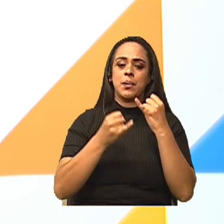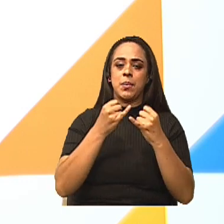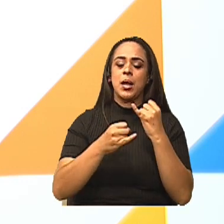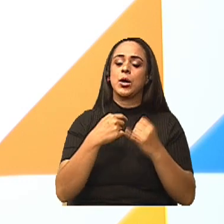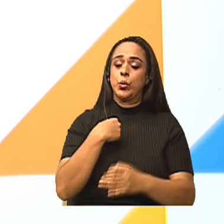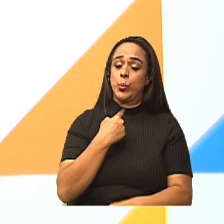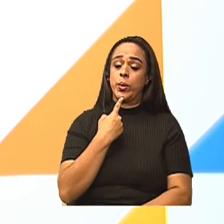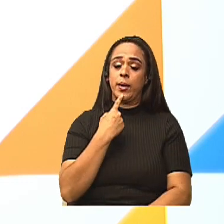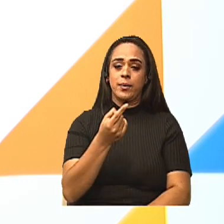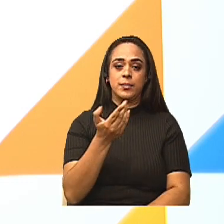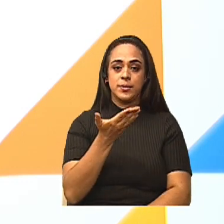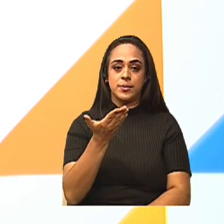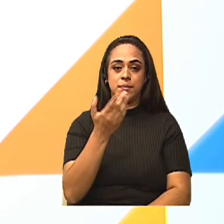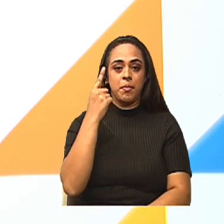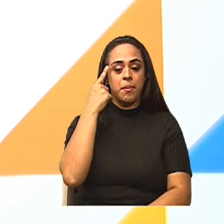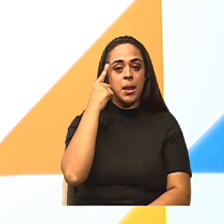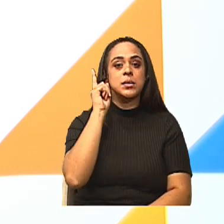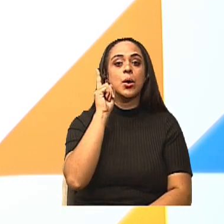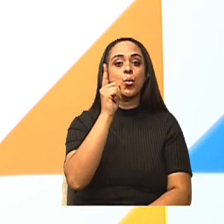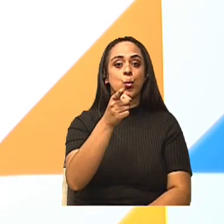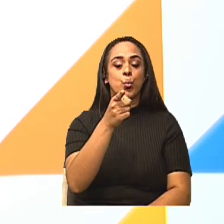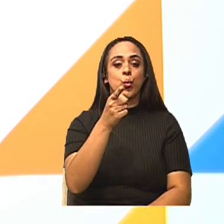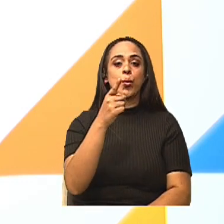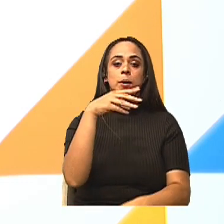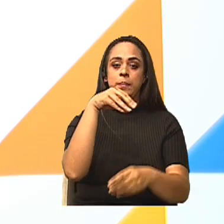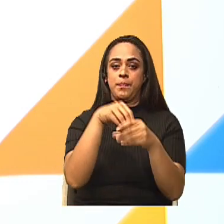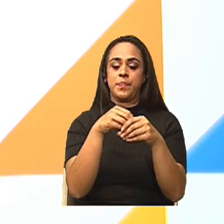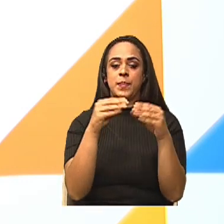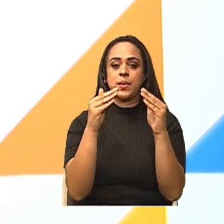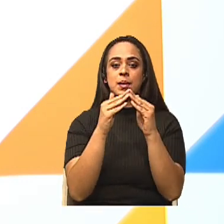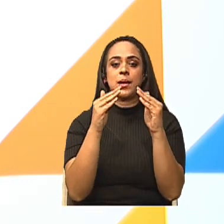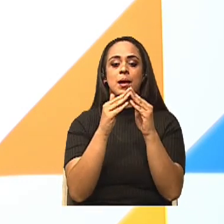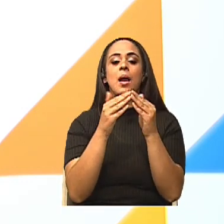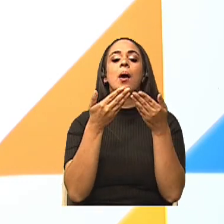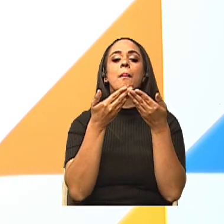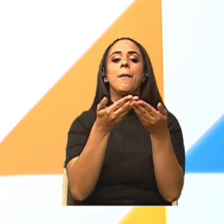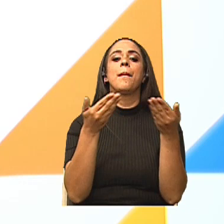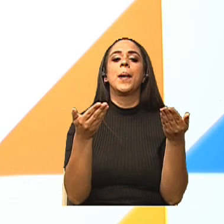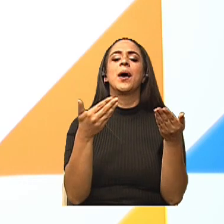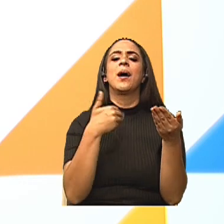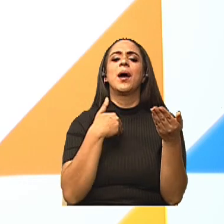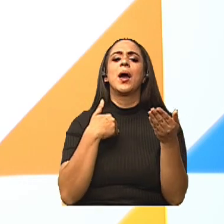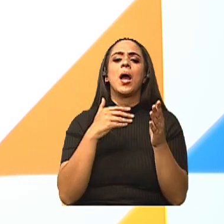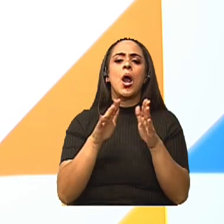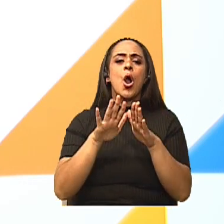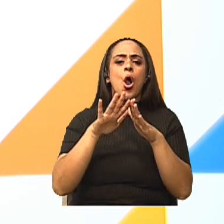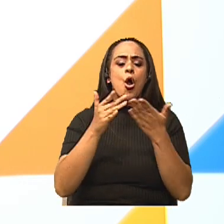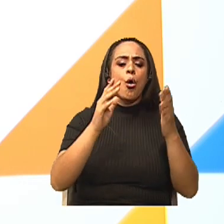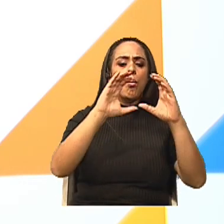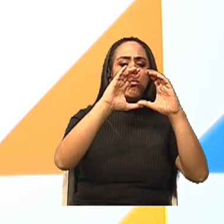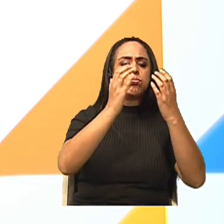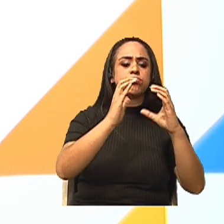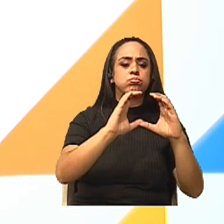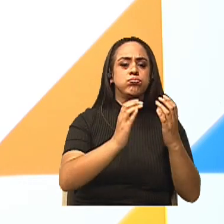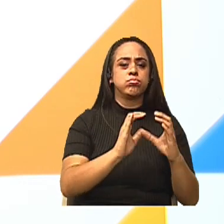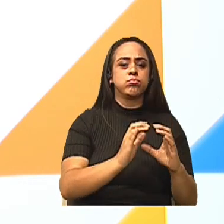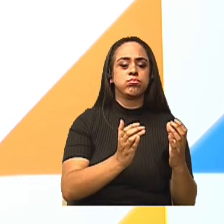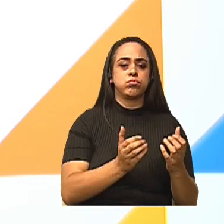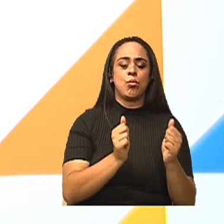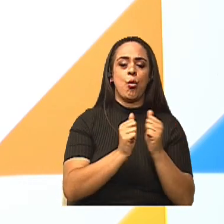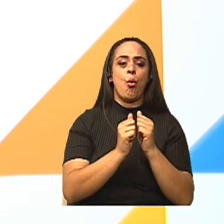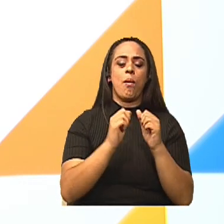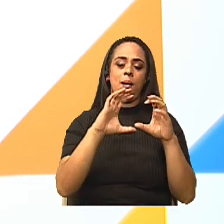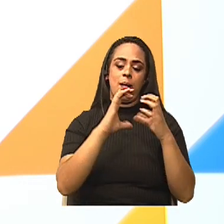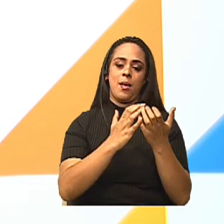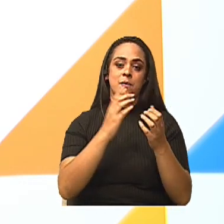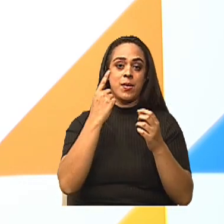siguiente. Piensen ustedes en casa, los materiales que ustedes tienen, ¿cómo los clasificarían de acuerdo a la clasificación que vimos